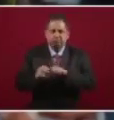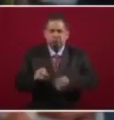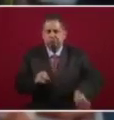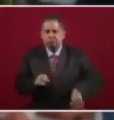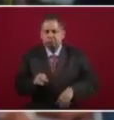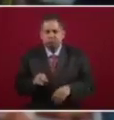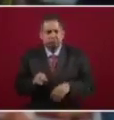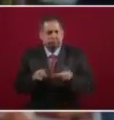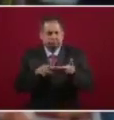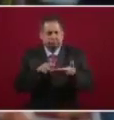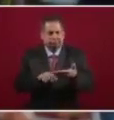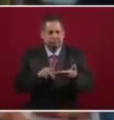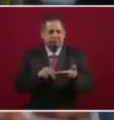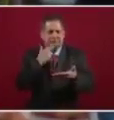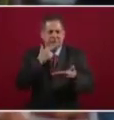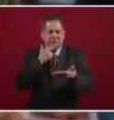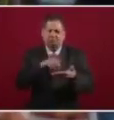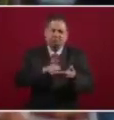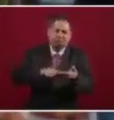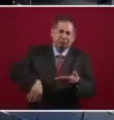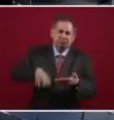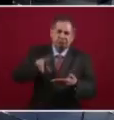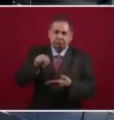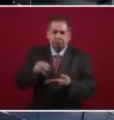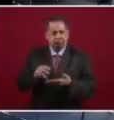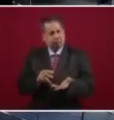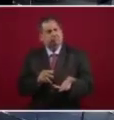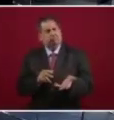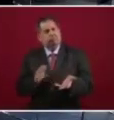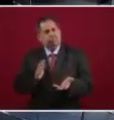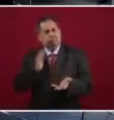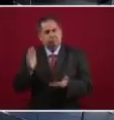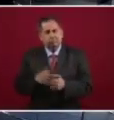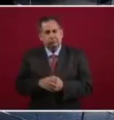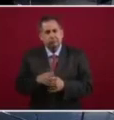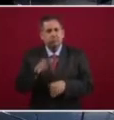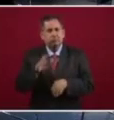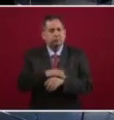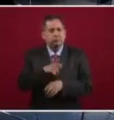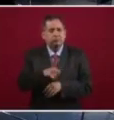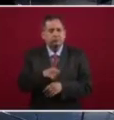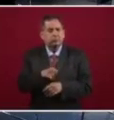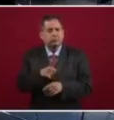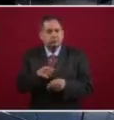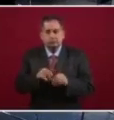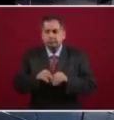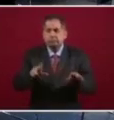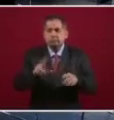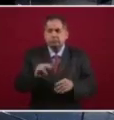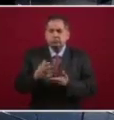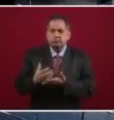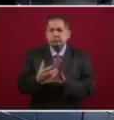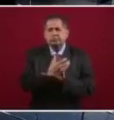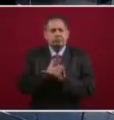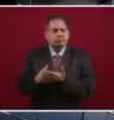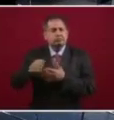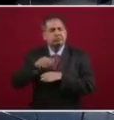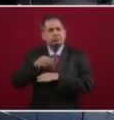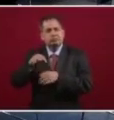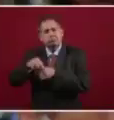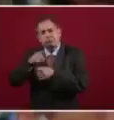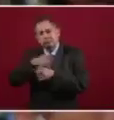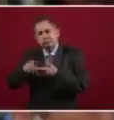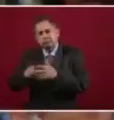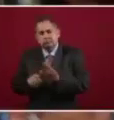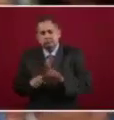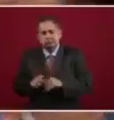esta nota no tiene peso, refiriéndose a que no había dinero pues por el proceso electoral. No hablo